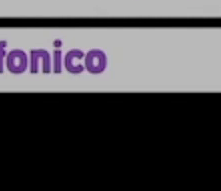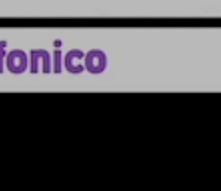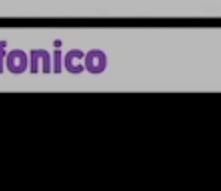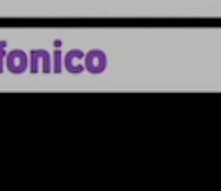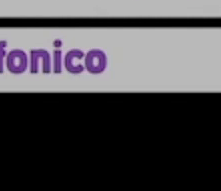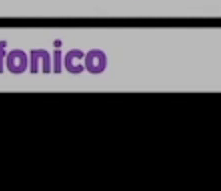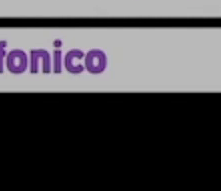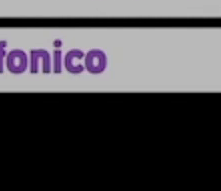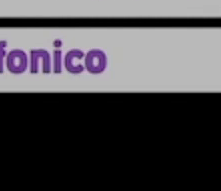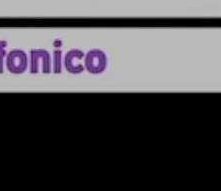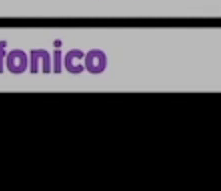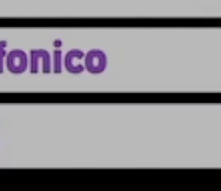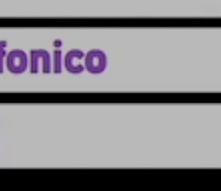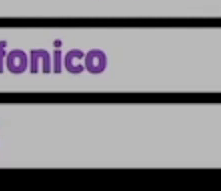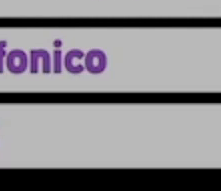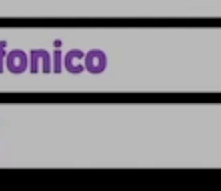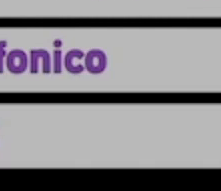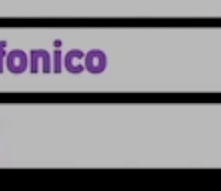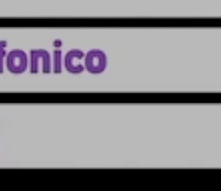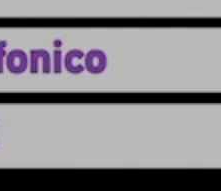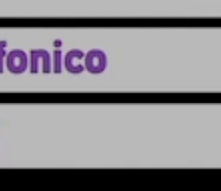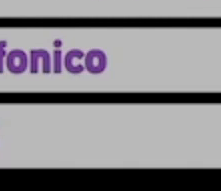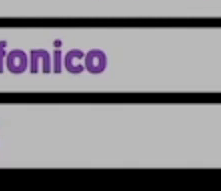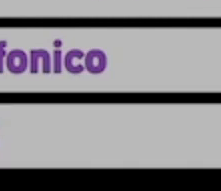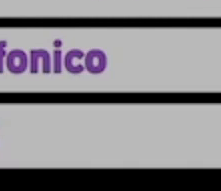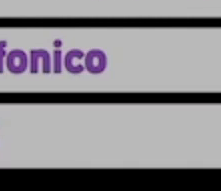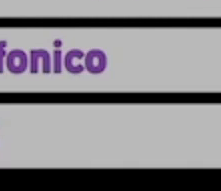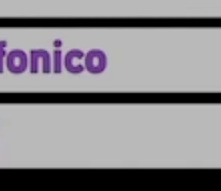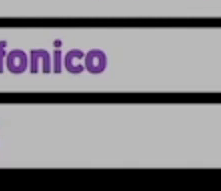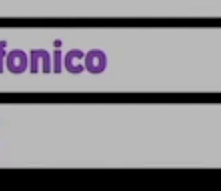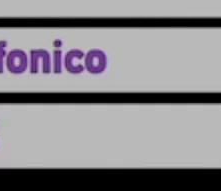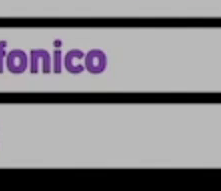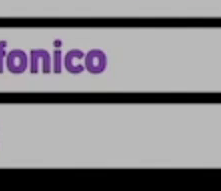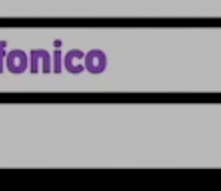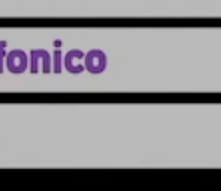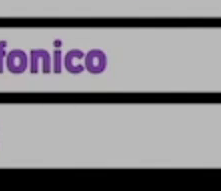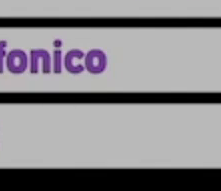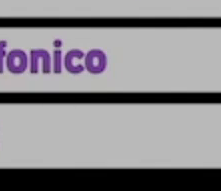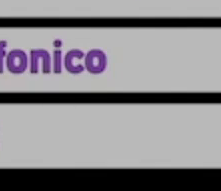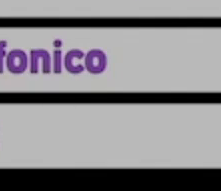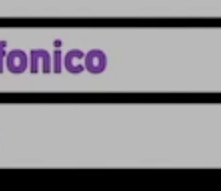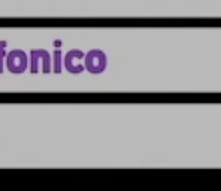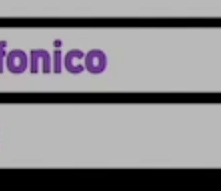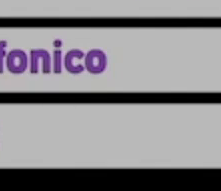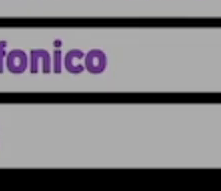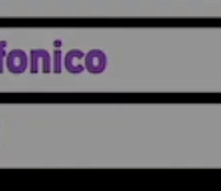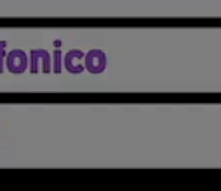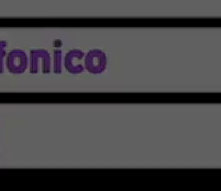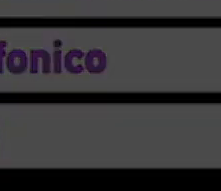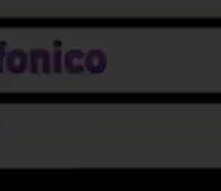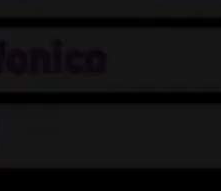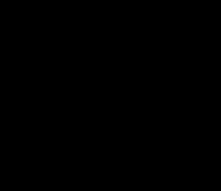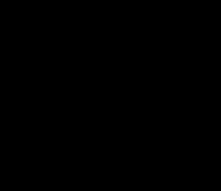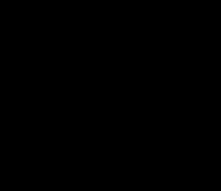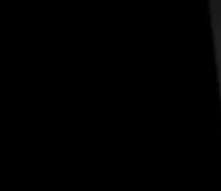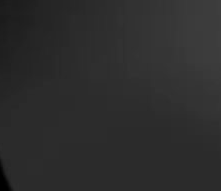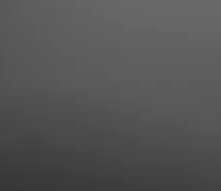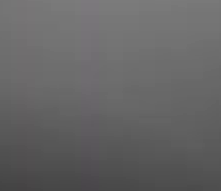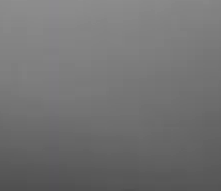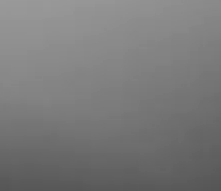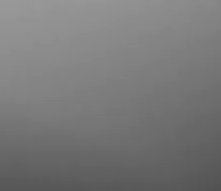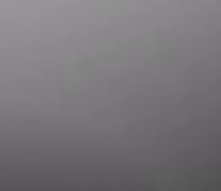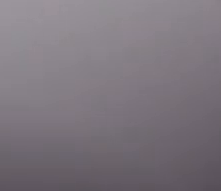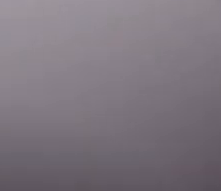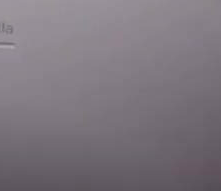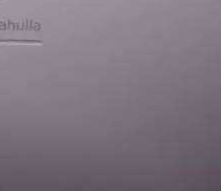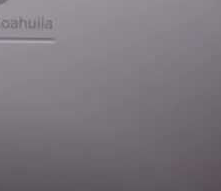programa-radiofónico y en Twitter, laurna-IEC. Queremos tener comunicación con usted. Pásenla muy bien. Hasta la próxima semana. Gracias